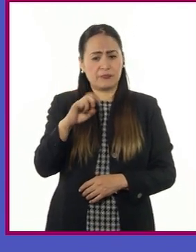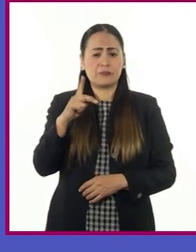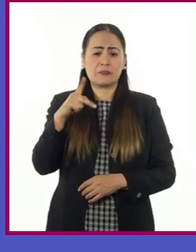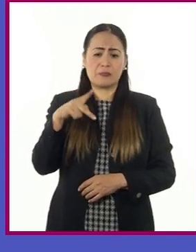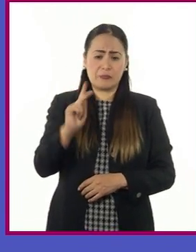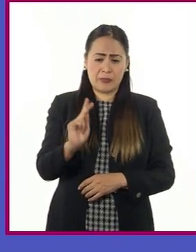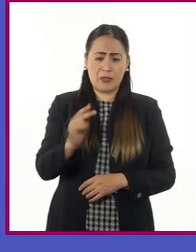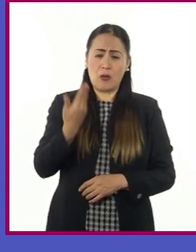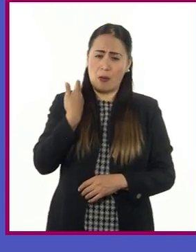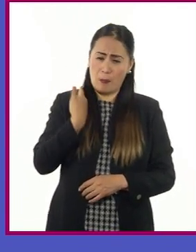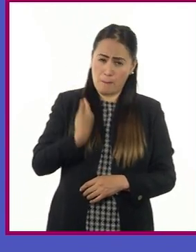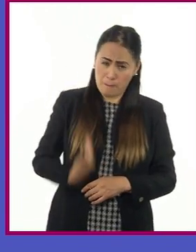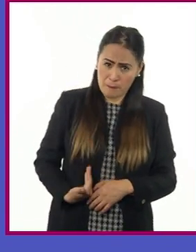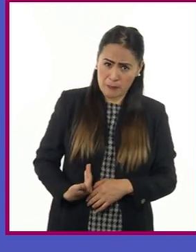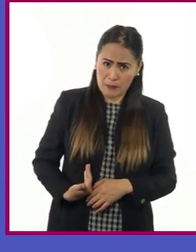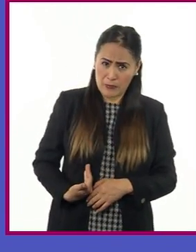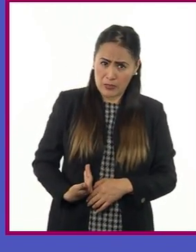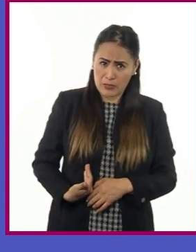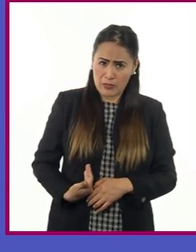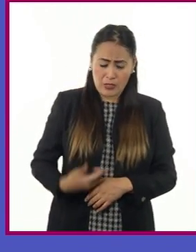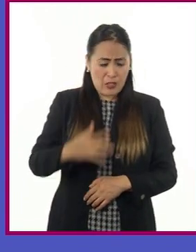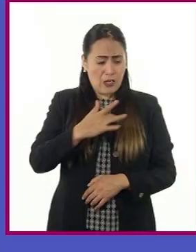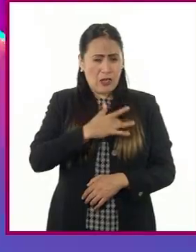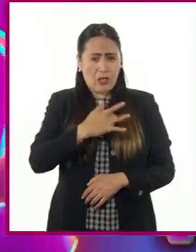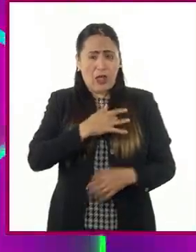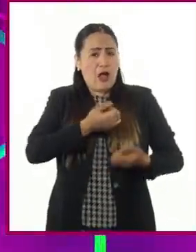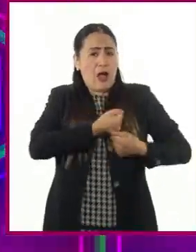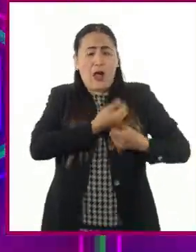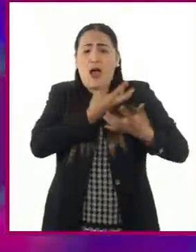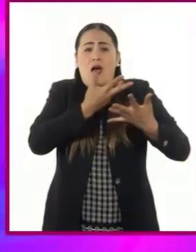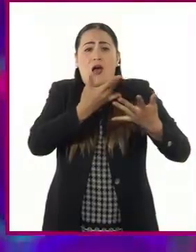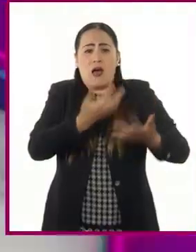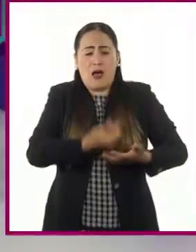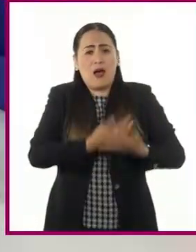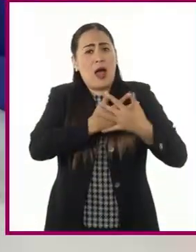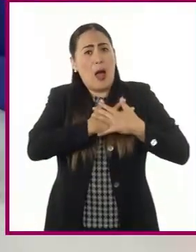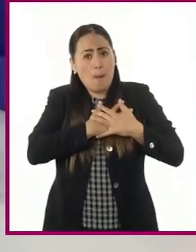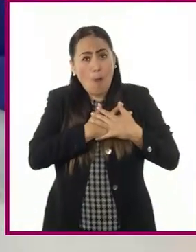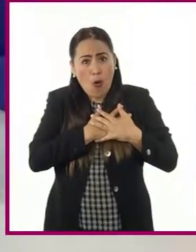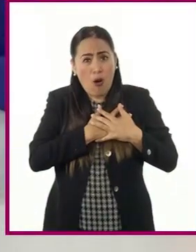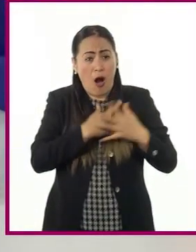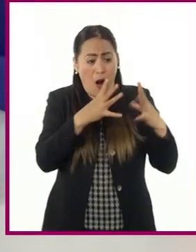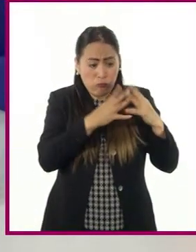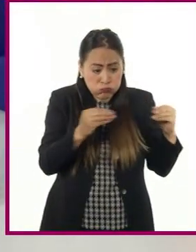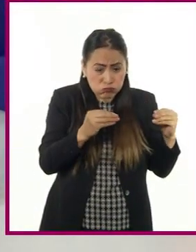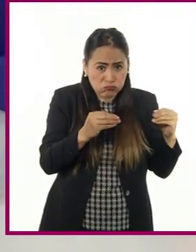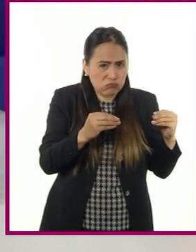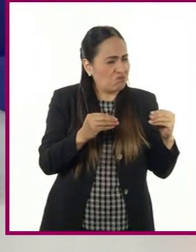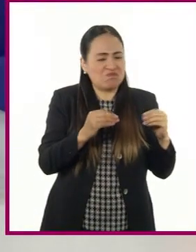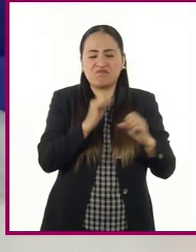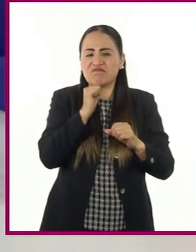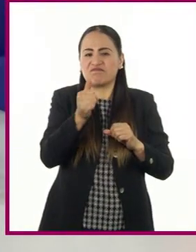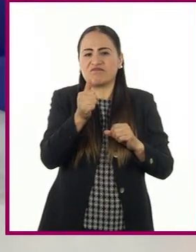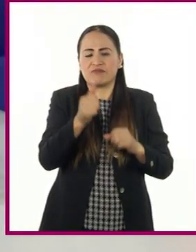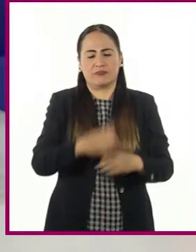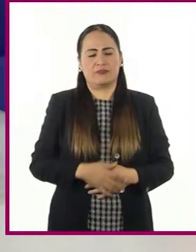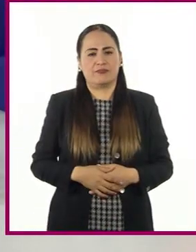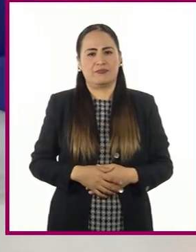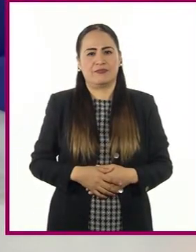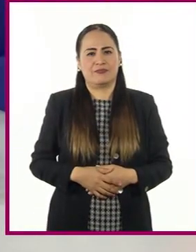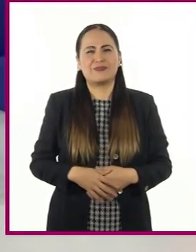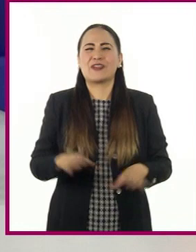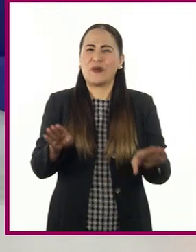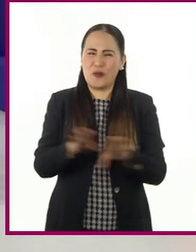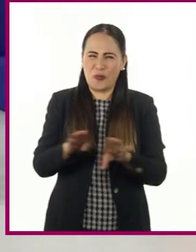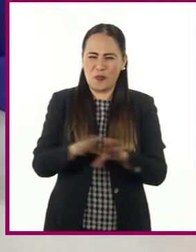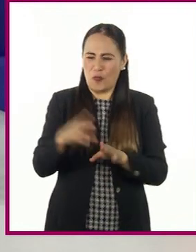mí podrá apagarse la llama de tu amor. Este poema expresa qué es el amor a través de